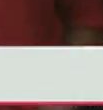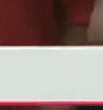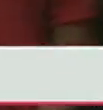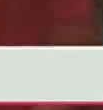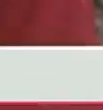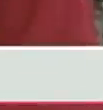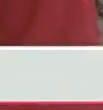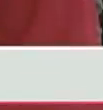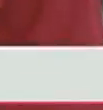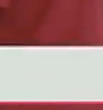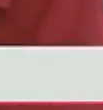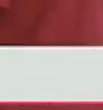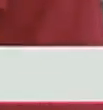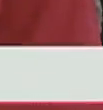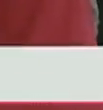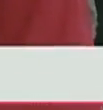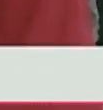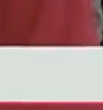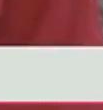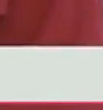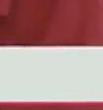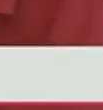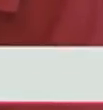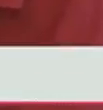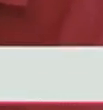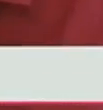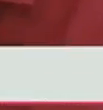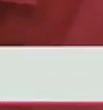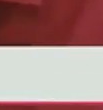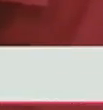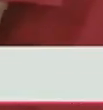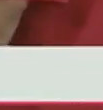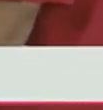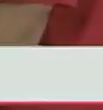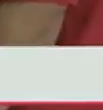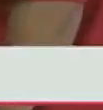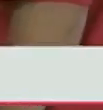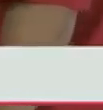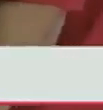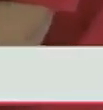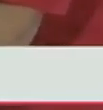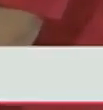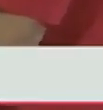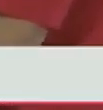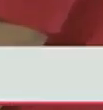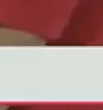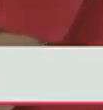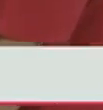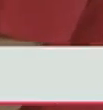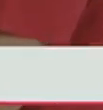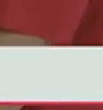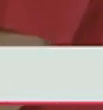de elecciones, desde que tenemos un CNE distinto al CNE histórico que había aquí